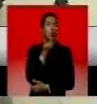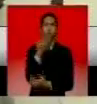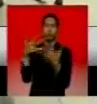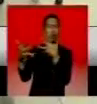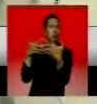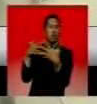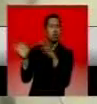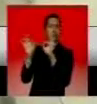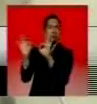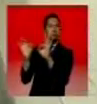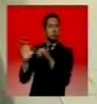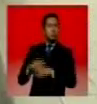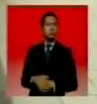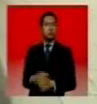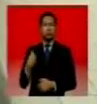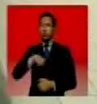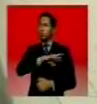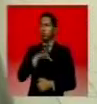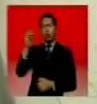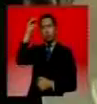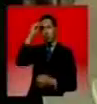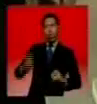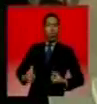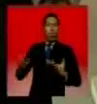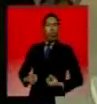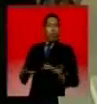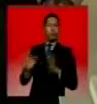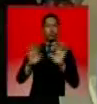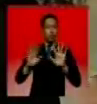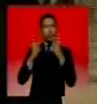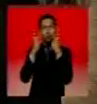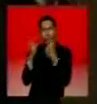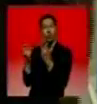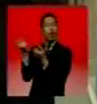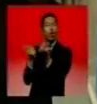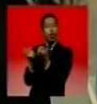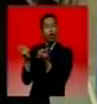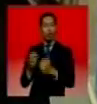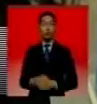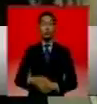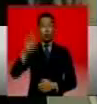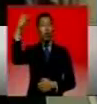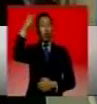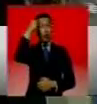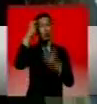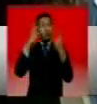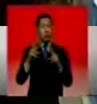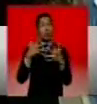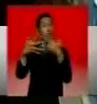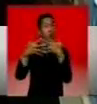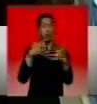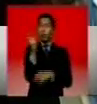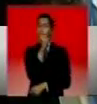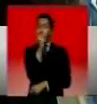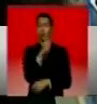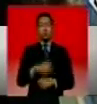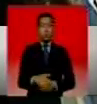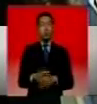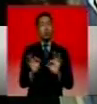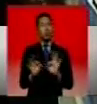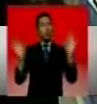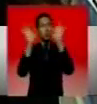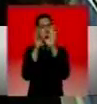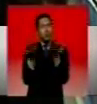transparente de ver que no se está despilfarrando el dinero. Las cosas que se hacen, sobre todo el gobierno, deben ser muy transparentes. Sobre todo es muy importante en este